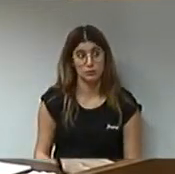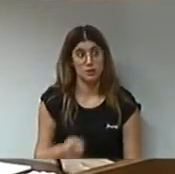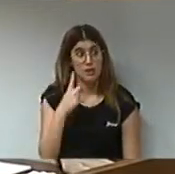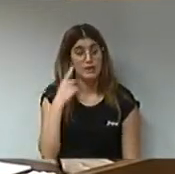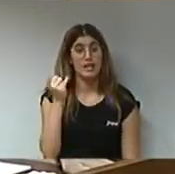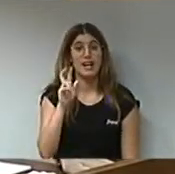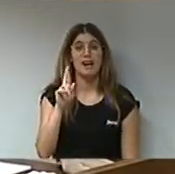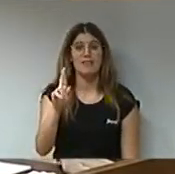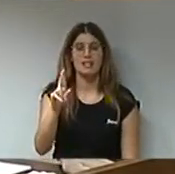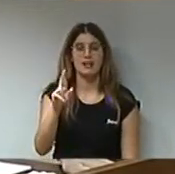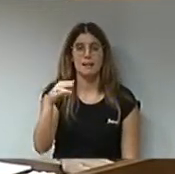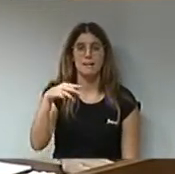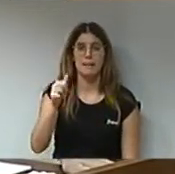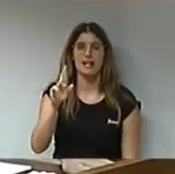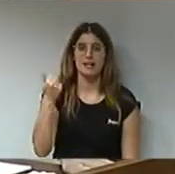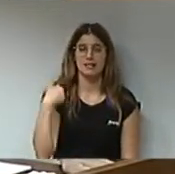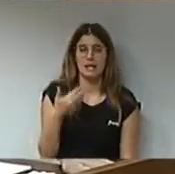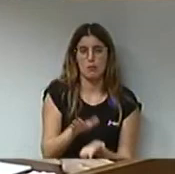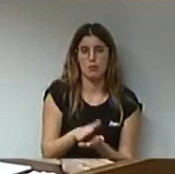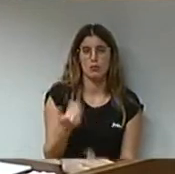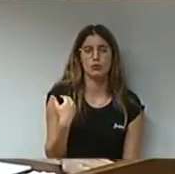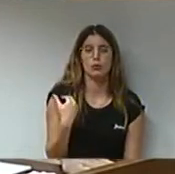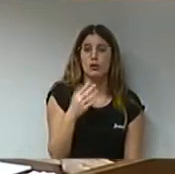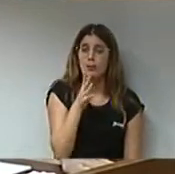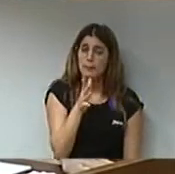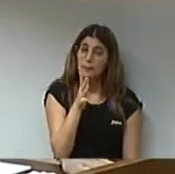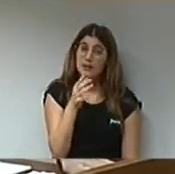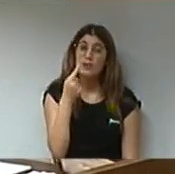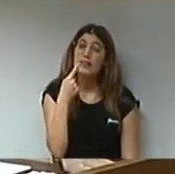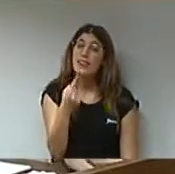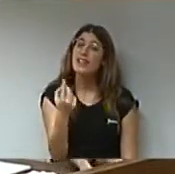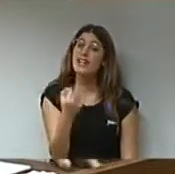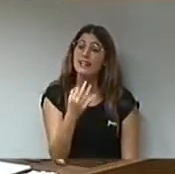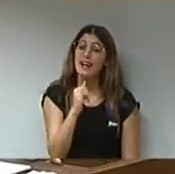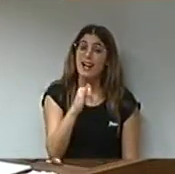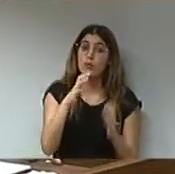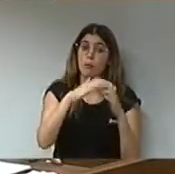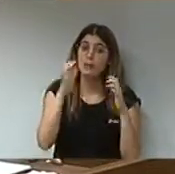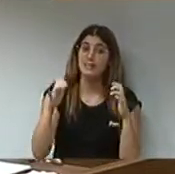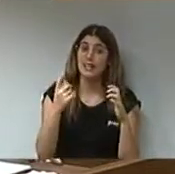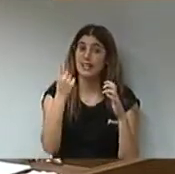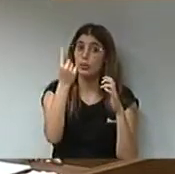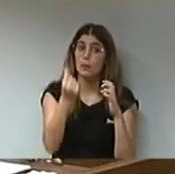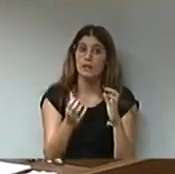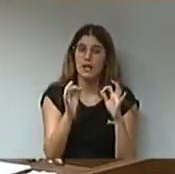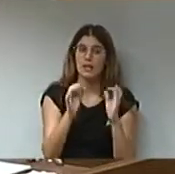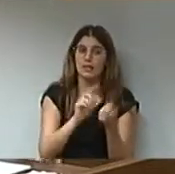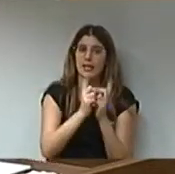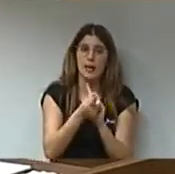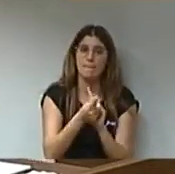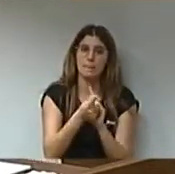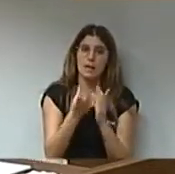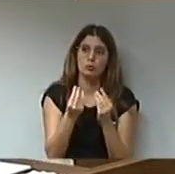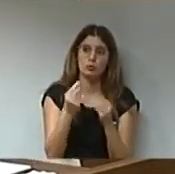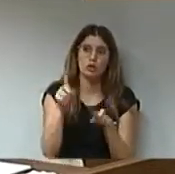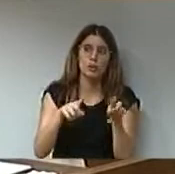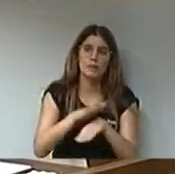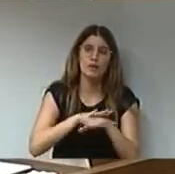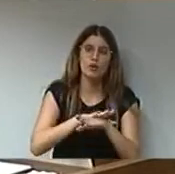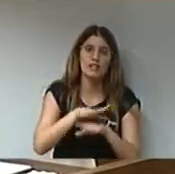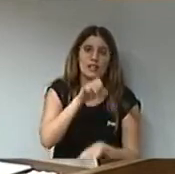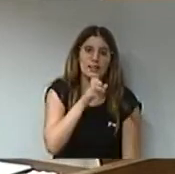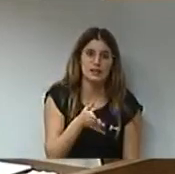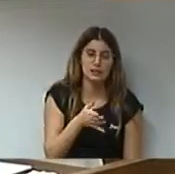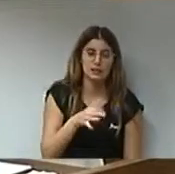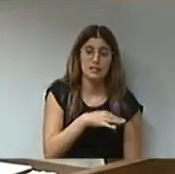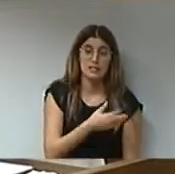Javier Marías, tristemente fallecido, hay un paisaje y un día que cambia mucho según quien gobierne.